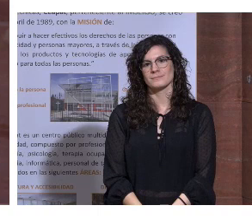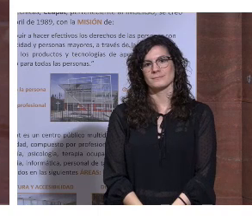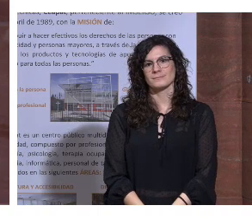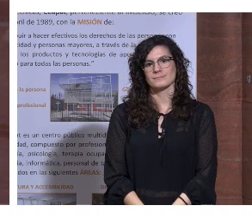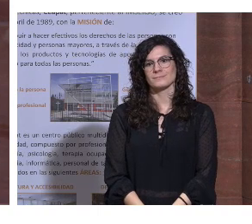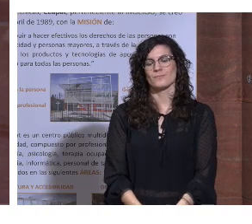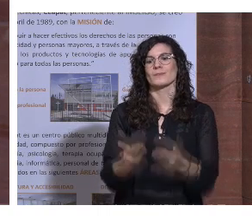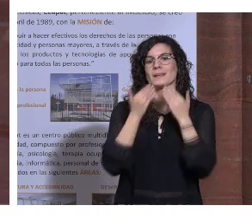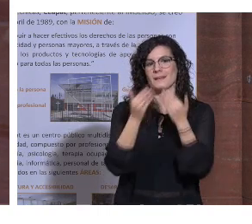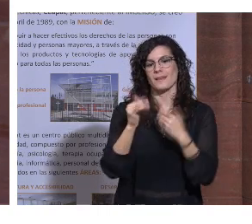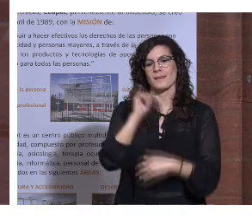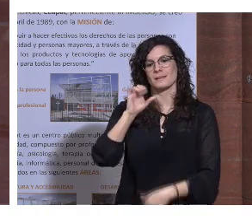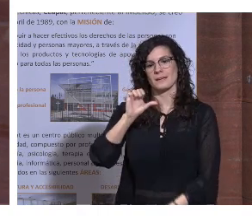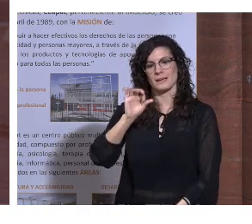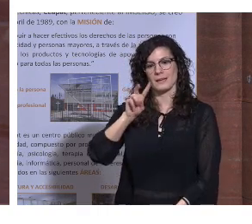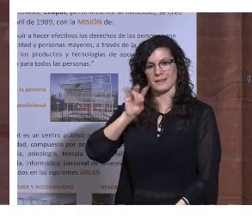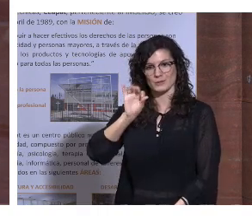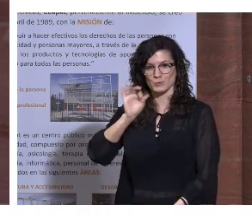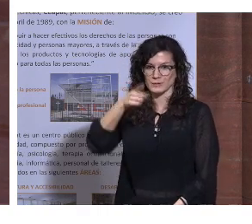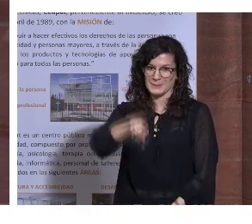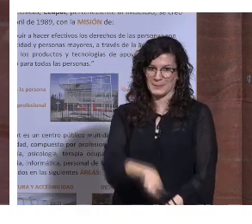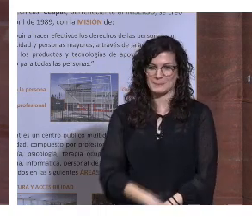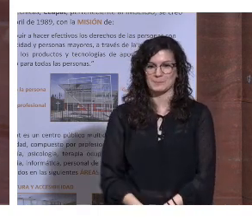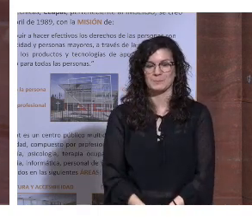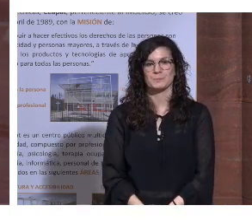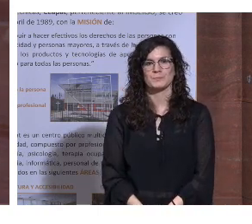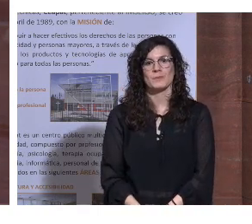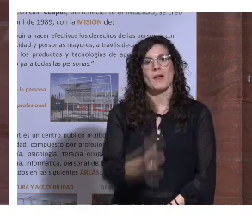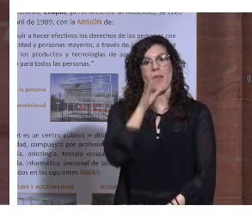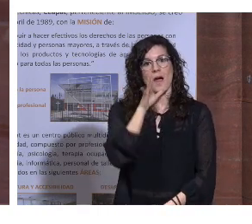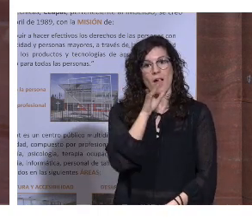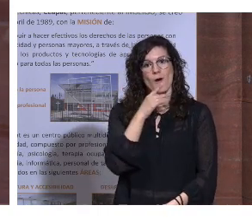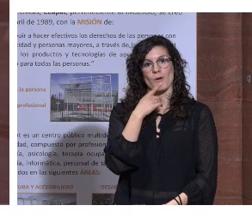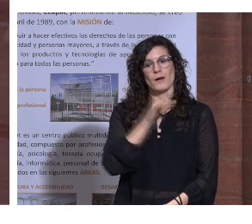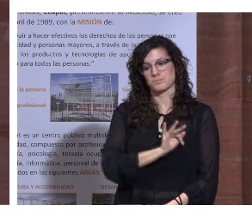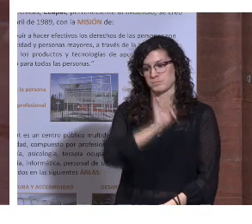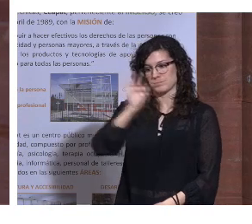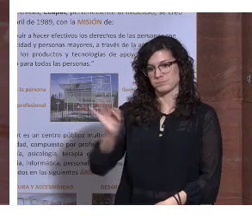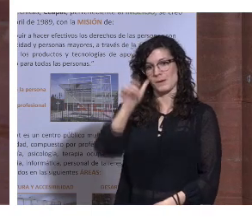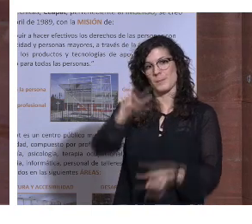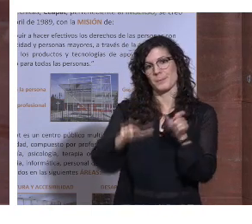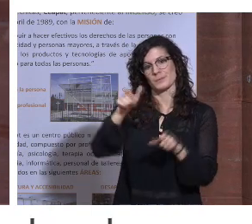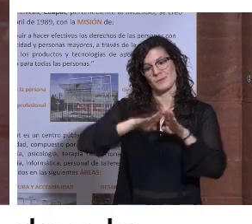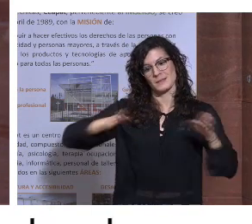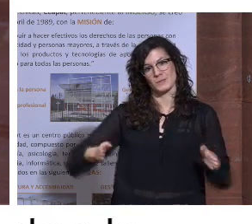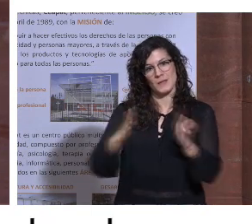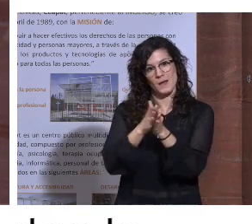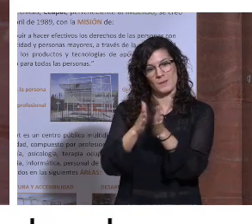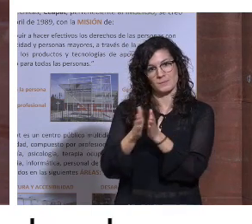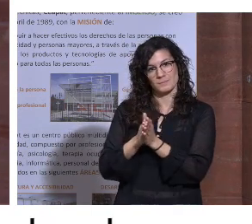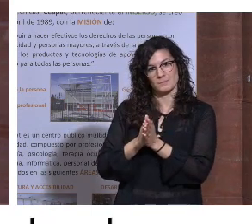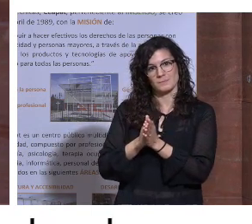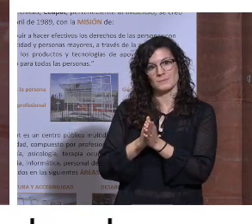Y gracias, Jesús Faucha. Y ahora, antes de dar la palabra a quienes me acompañan en la mesa, dejadme que lea tan